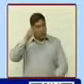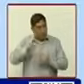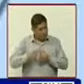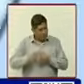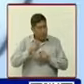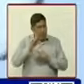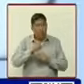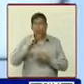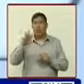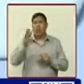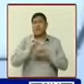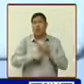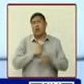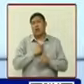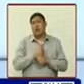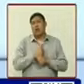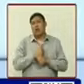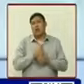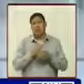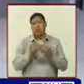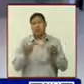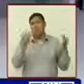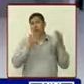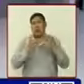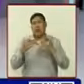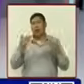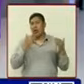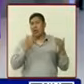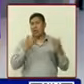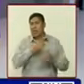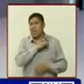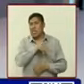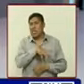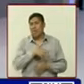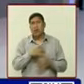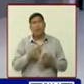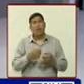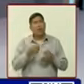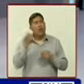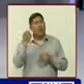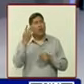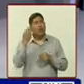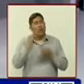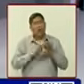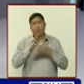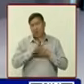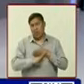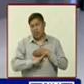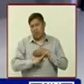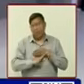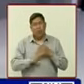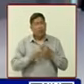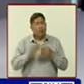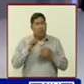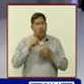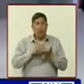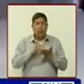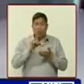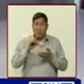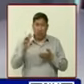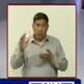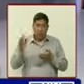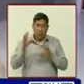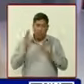Recordamos 145 años de la invasión de Antofagasta, un 14 de febrero de 1879, cuando tropas chilenas iniciaron una